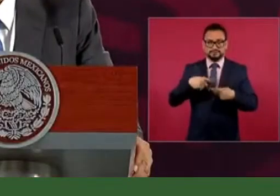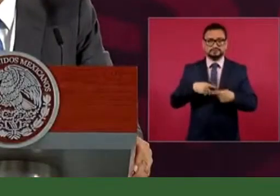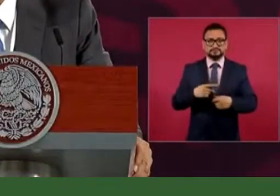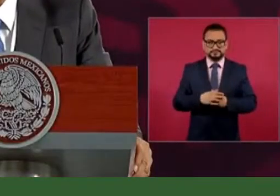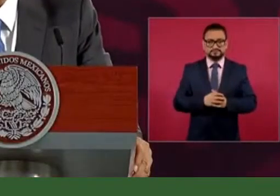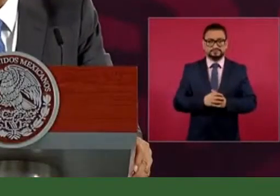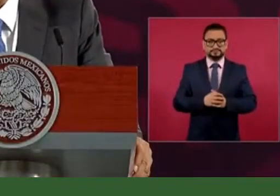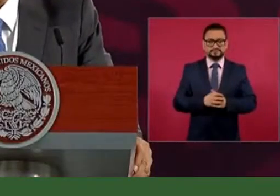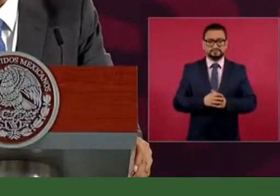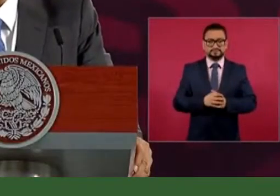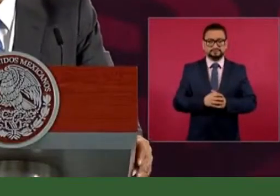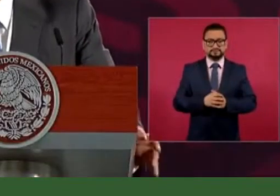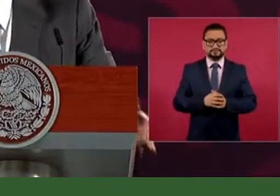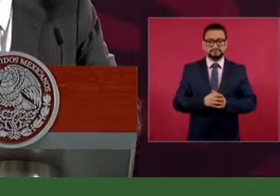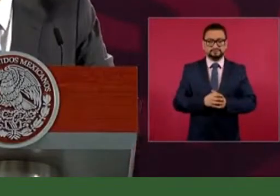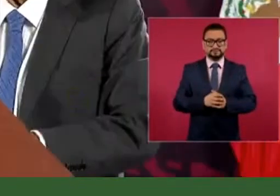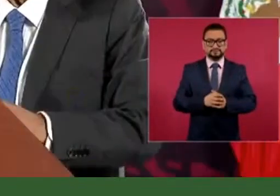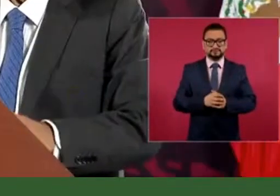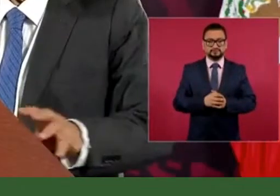con